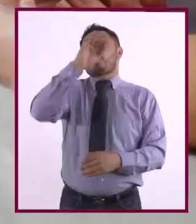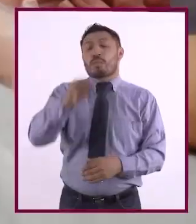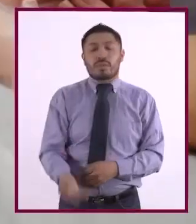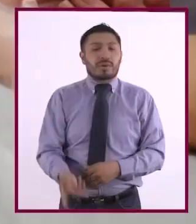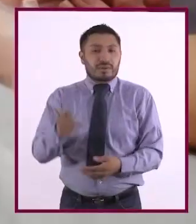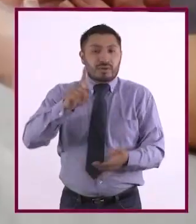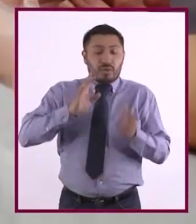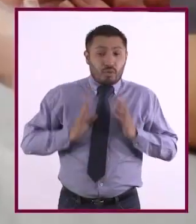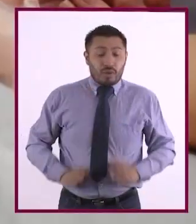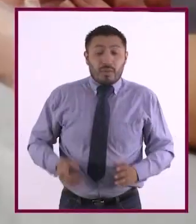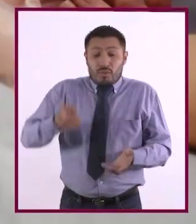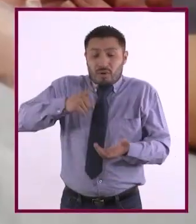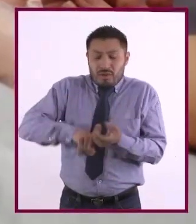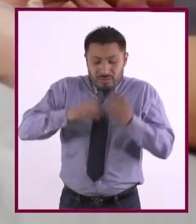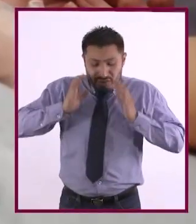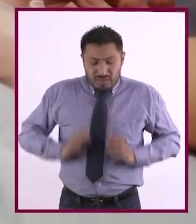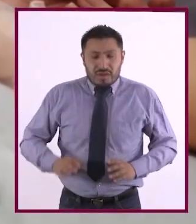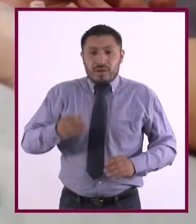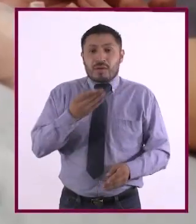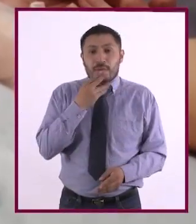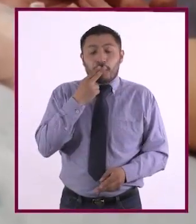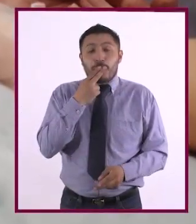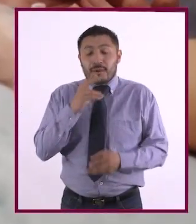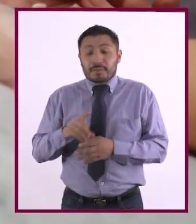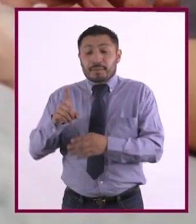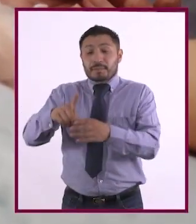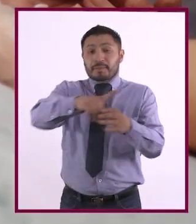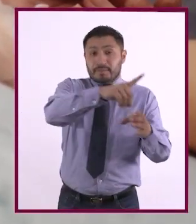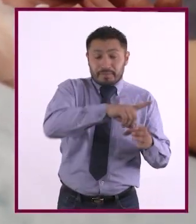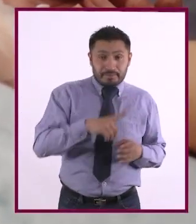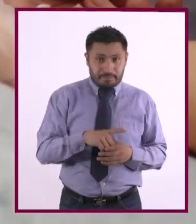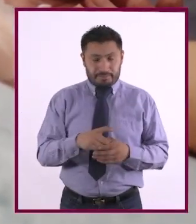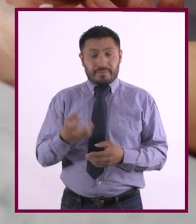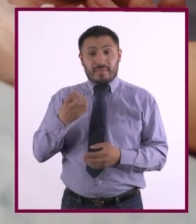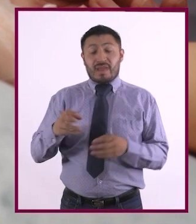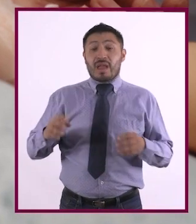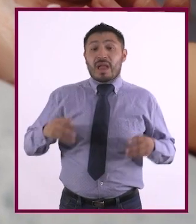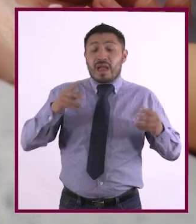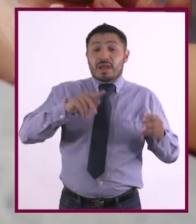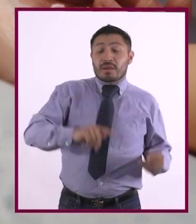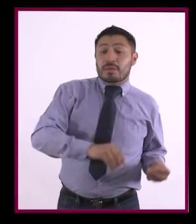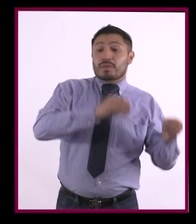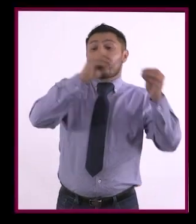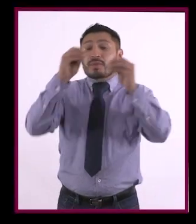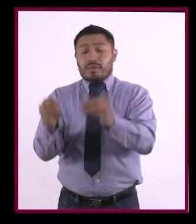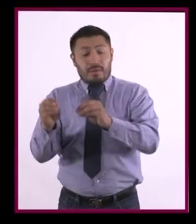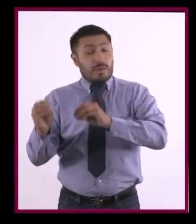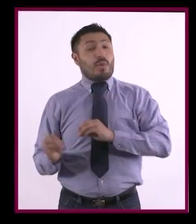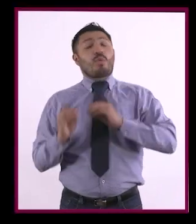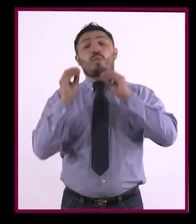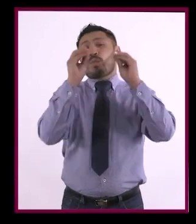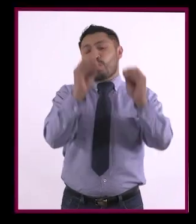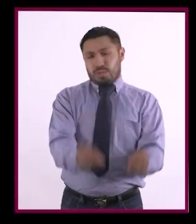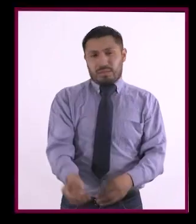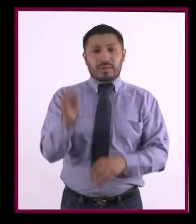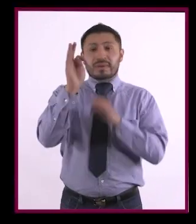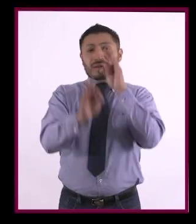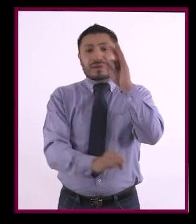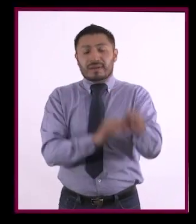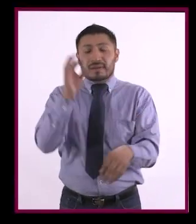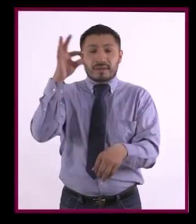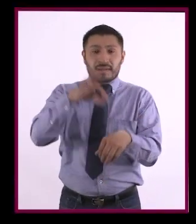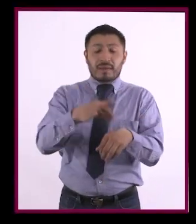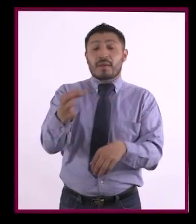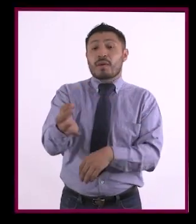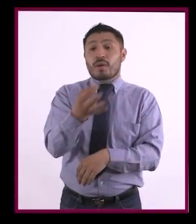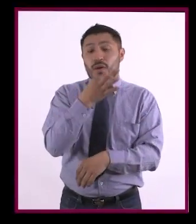para trasplantes. El trasplante de órganos, tejidos y células es un tratamiento médico indicado solamente en casos en los que